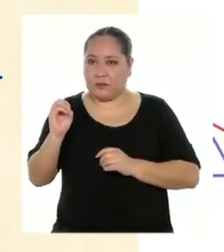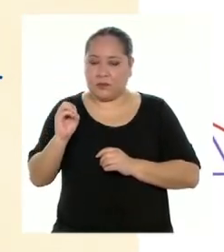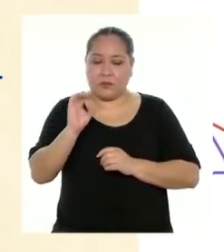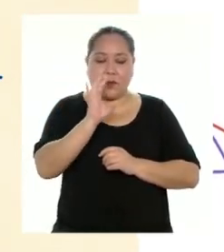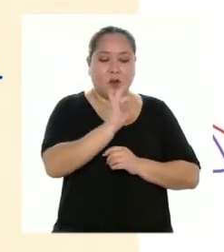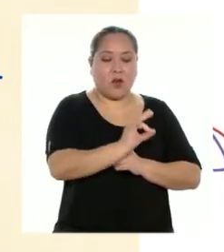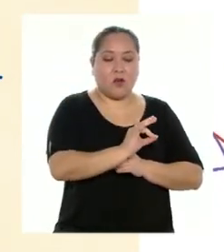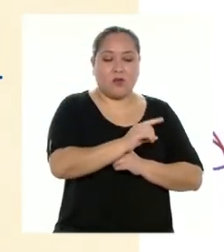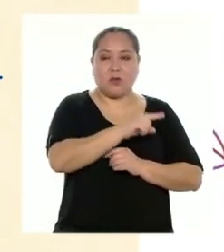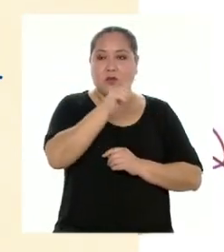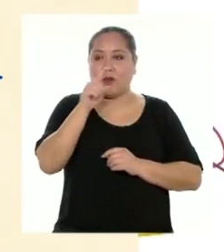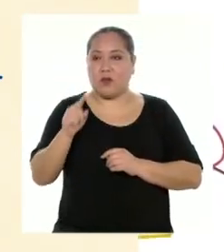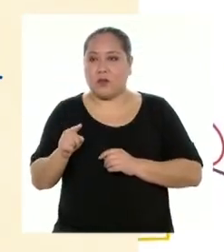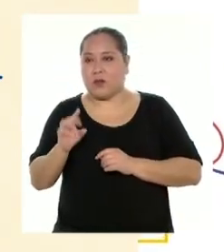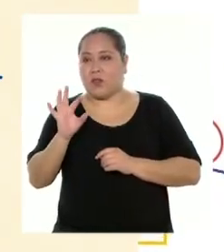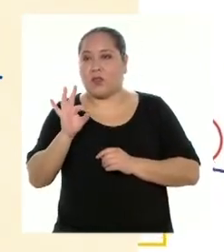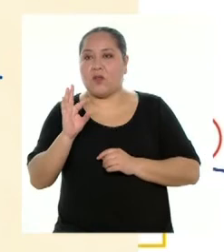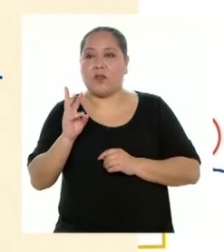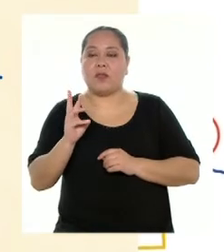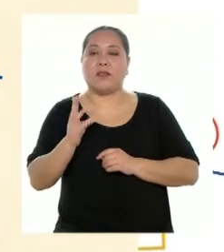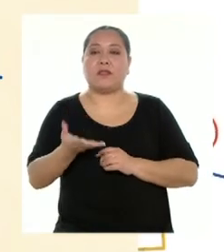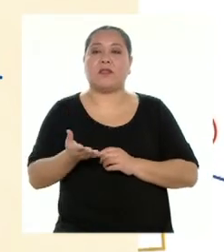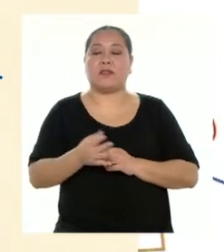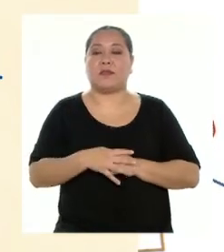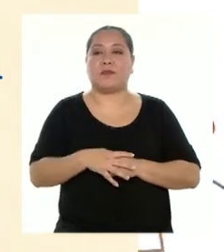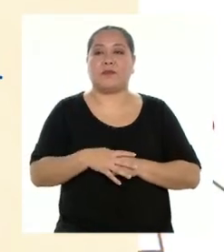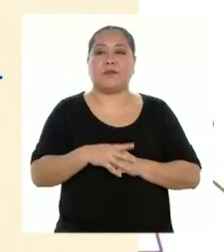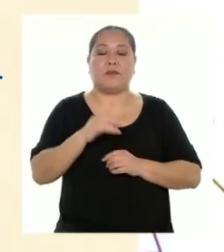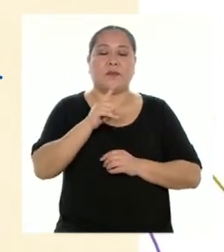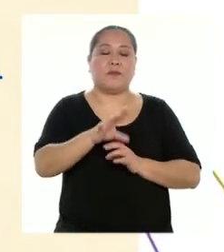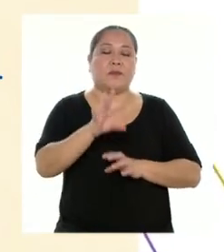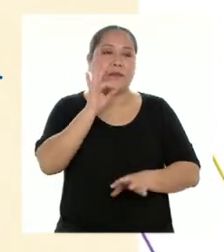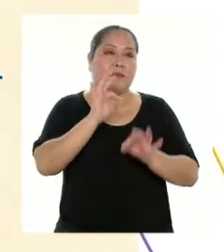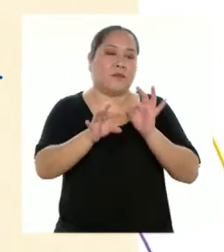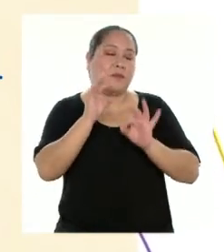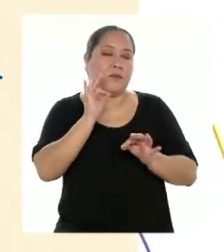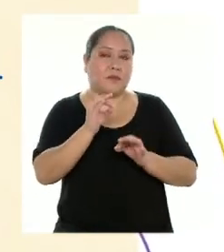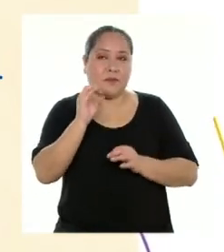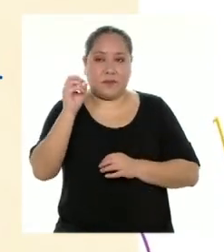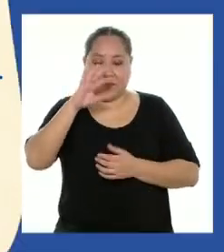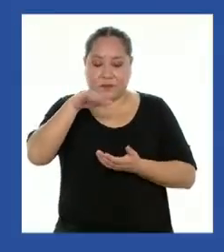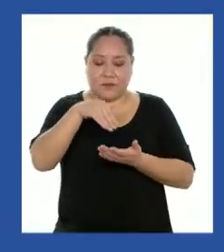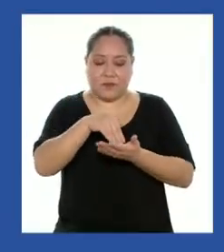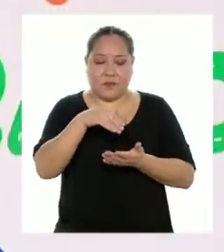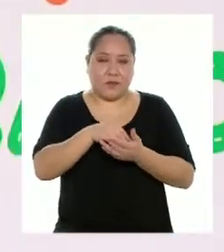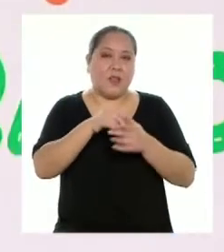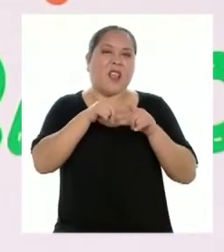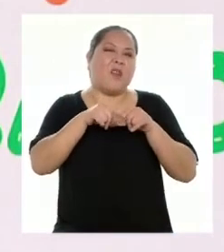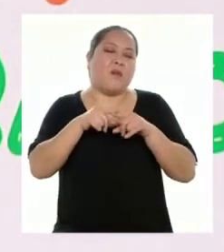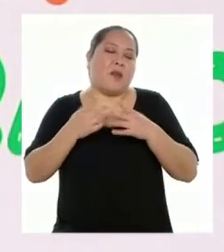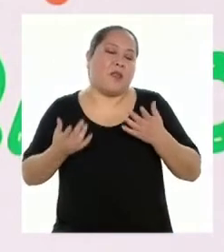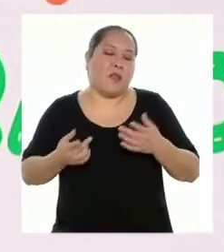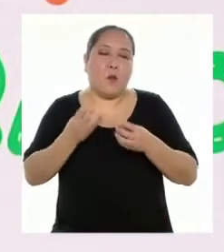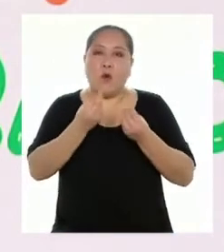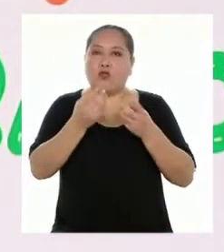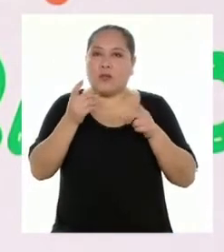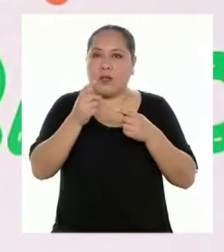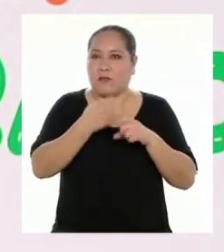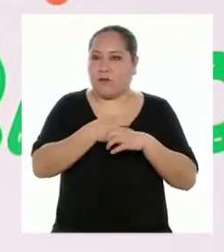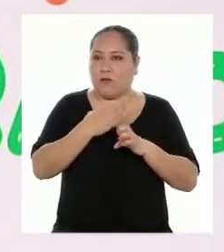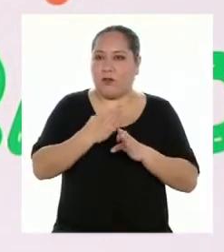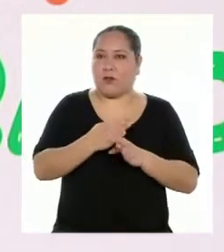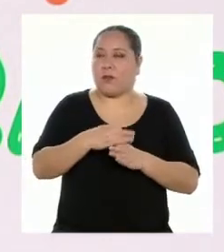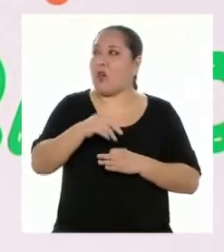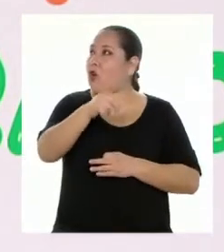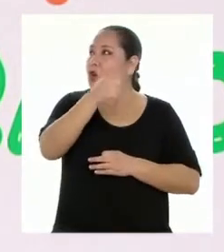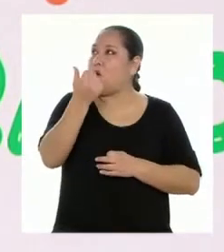En realidad podemos emplear diversas estrategias para hallar los ángulos centrales de los sectores circulares. Nuestra siguiente pregunta es de